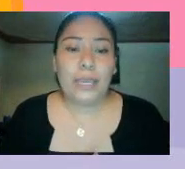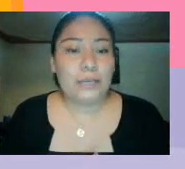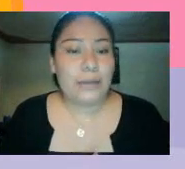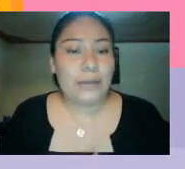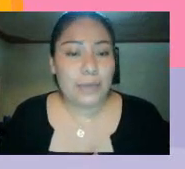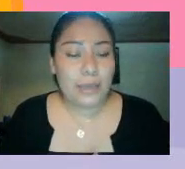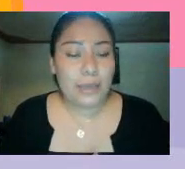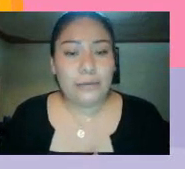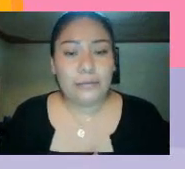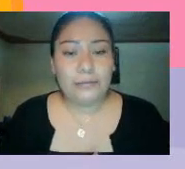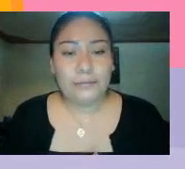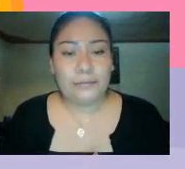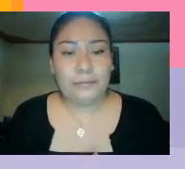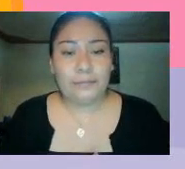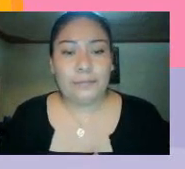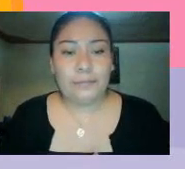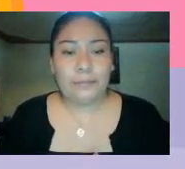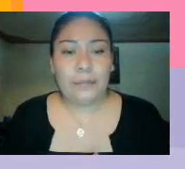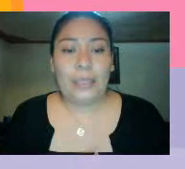¿Ok? Obsérvenla bien.